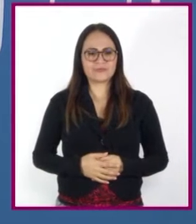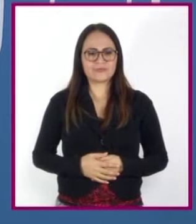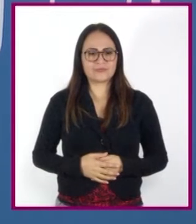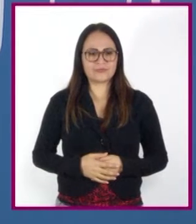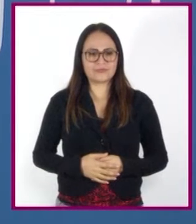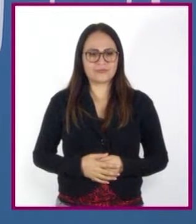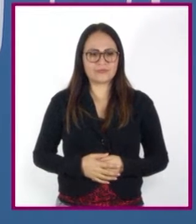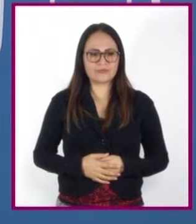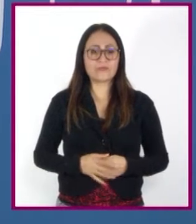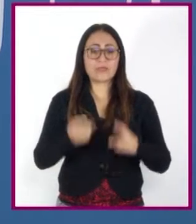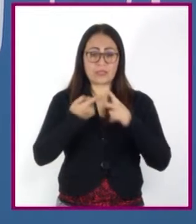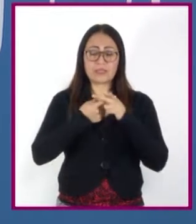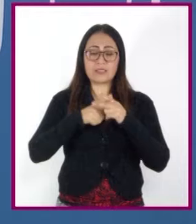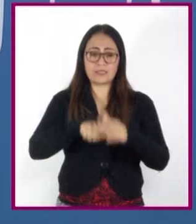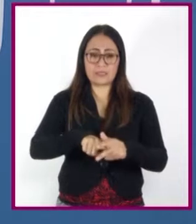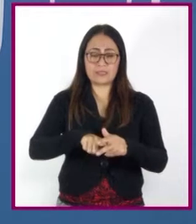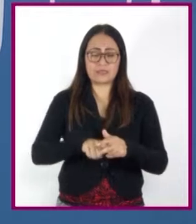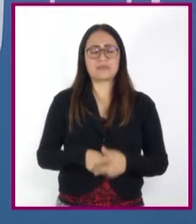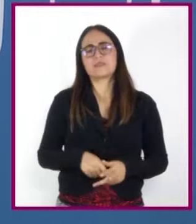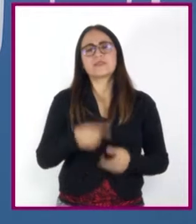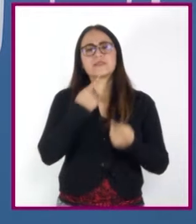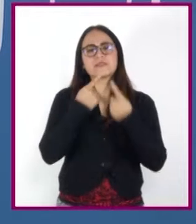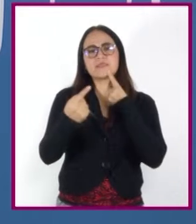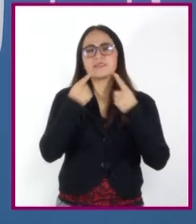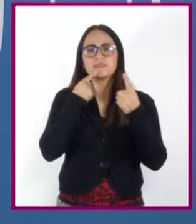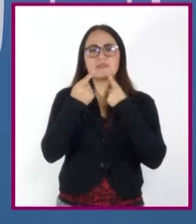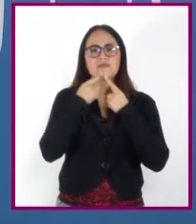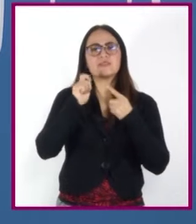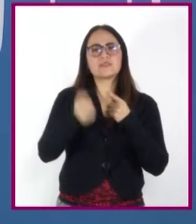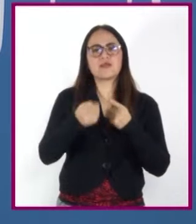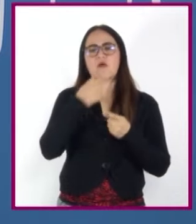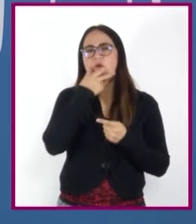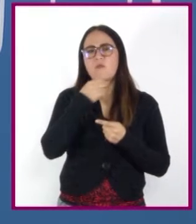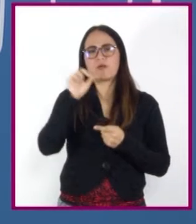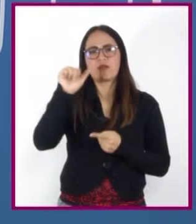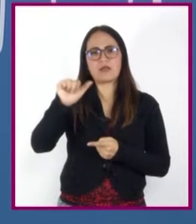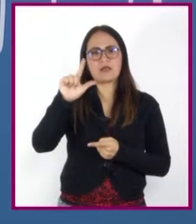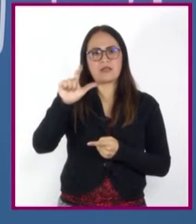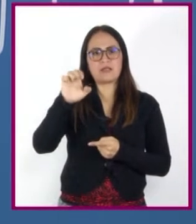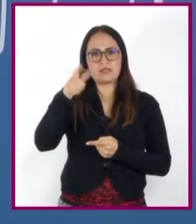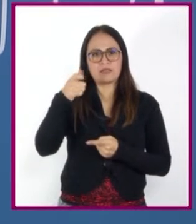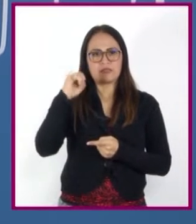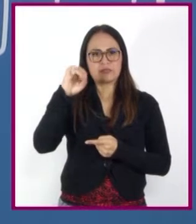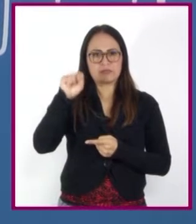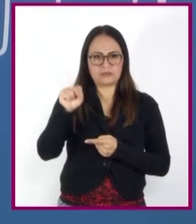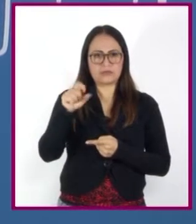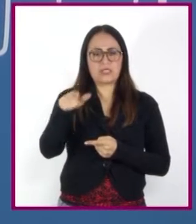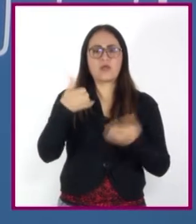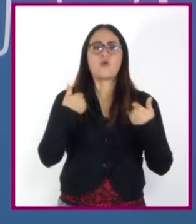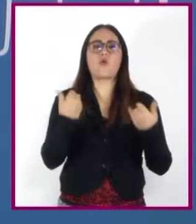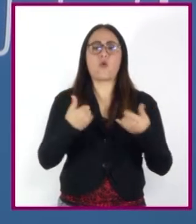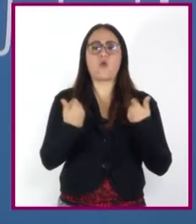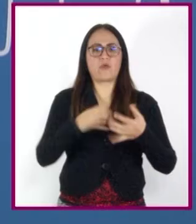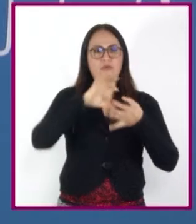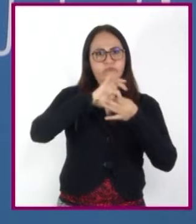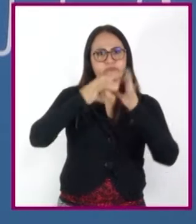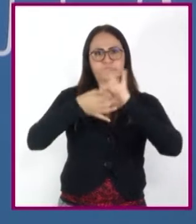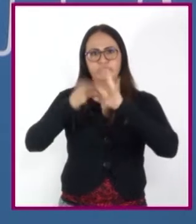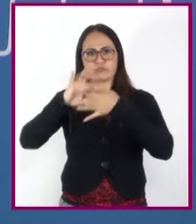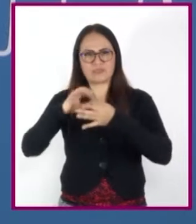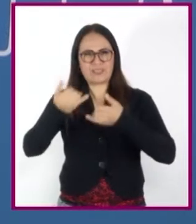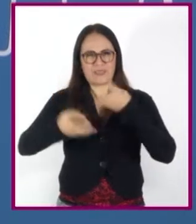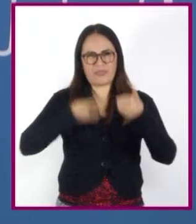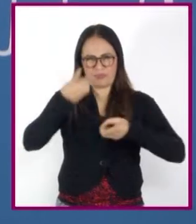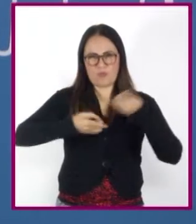Para abrir esta conversación, les invito a conocer a Alexis Galloso Sarasúa, un joven medallista paralímpico quien nos